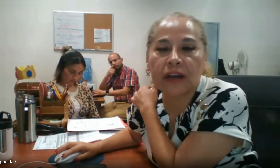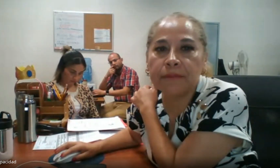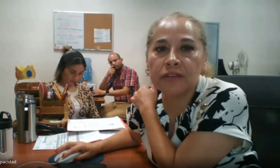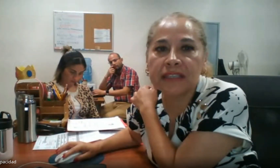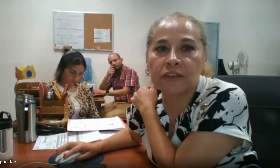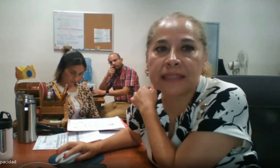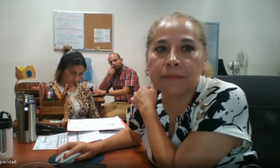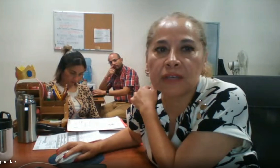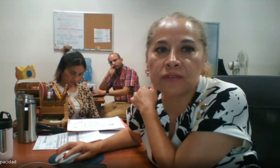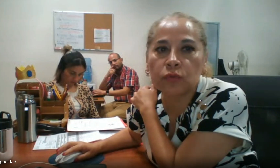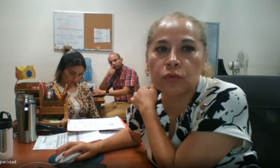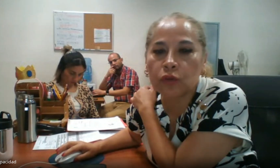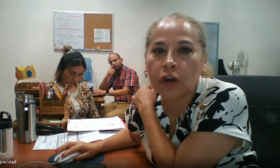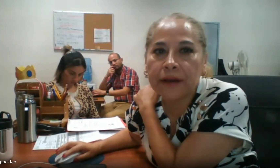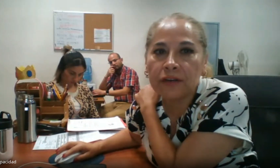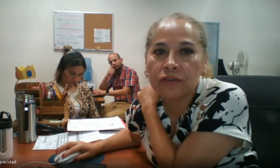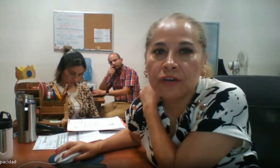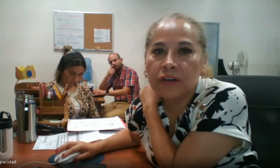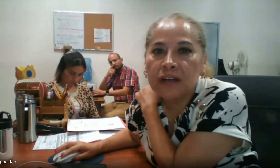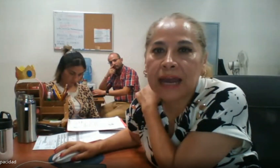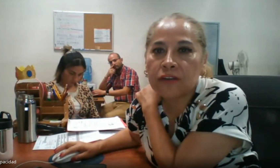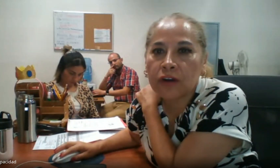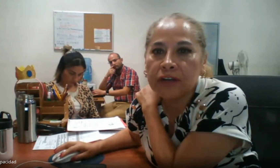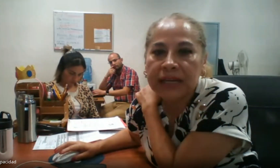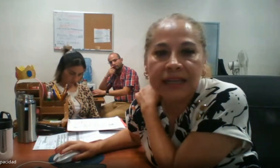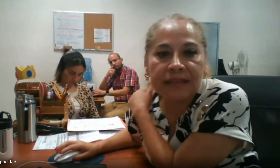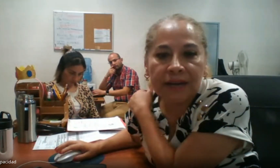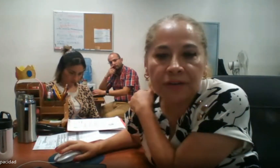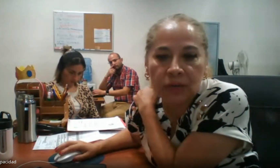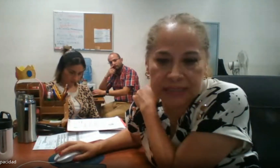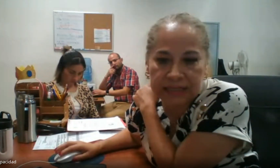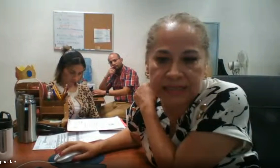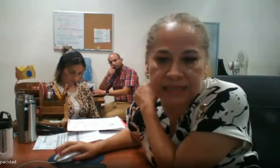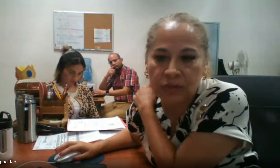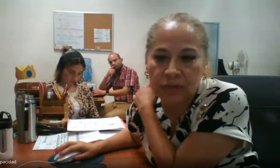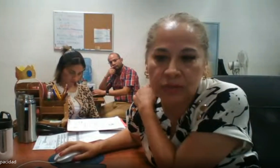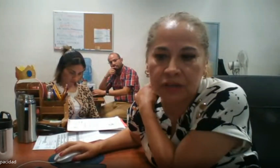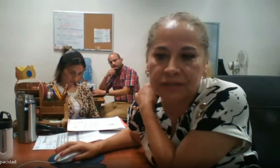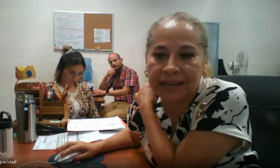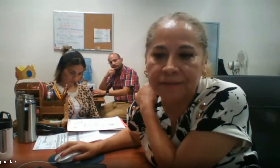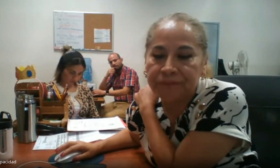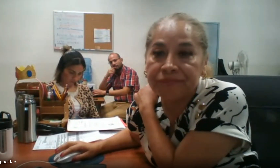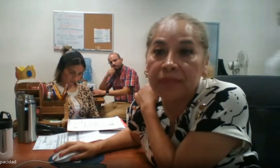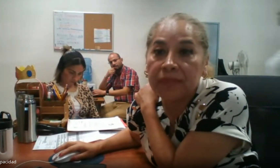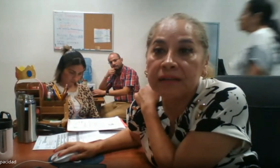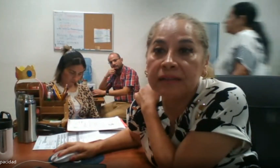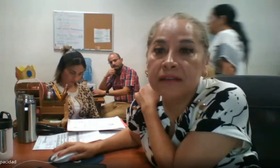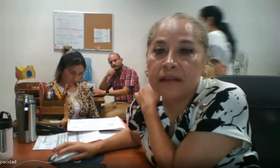le corregimos y se los mandamos a sus correos, a los correos que registraron en su asistencia, en su inscripción, ¿sale?